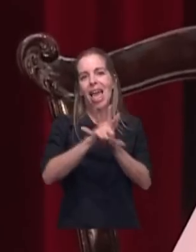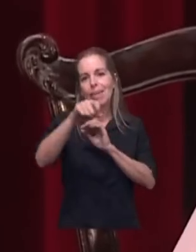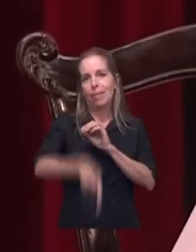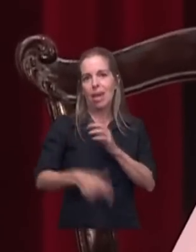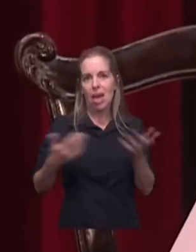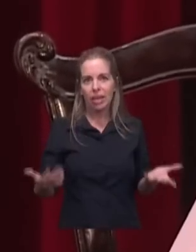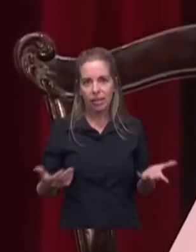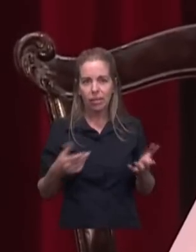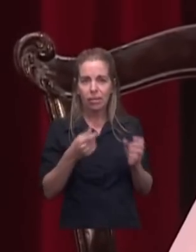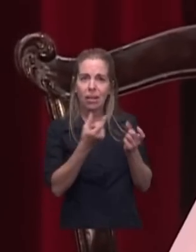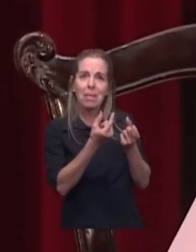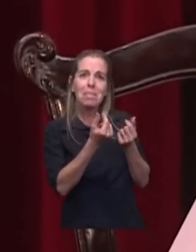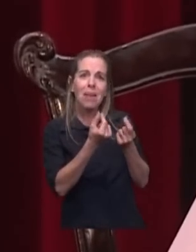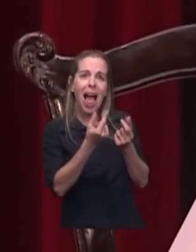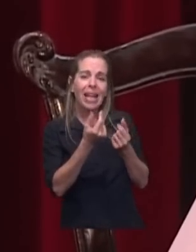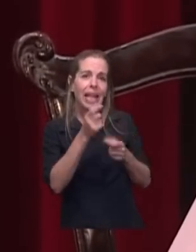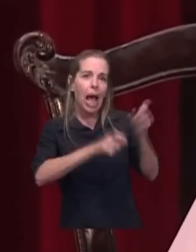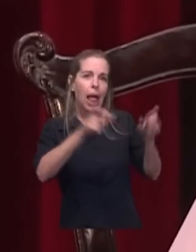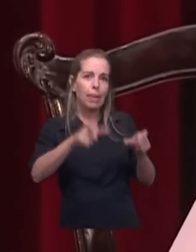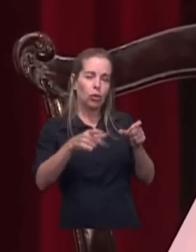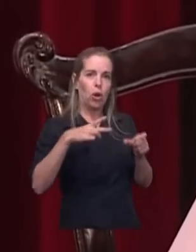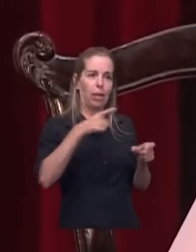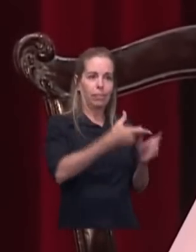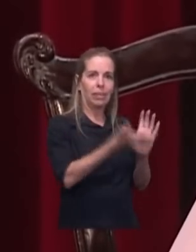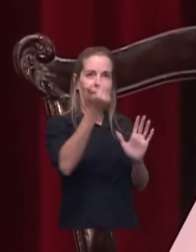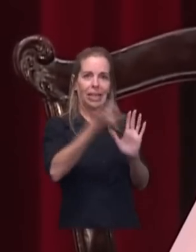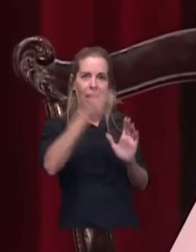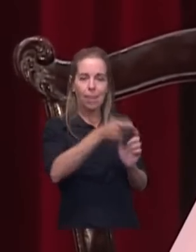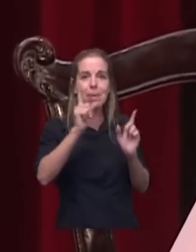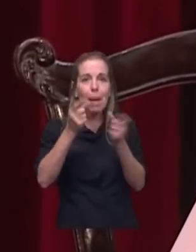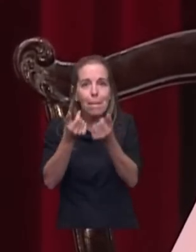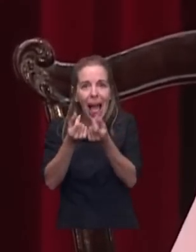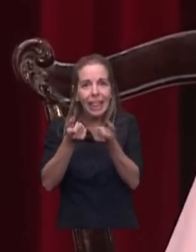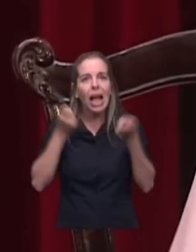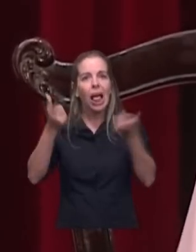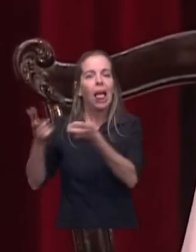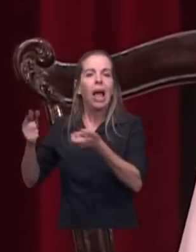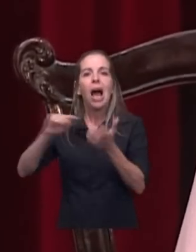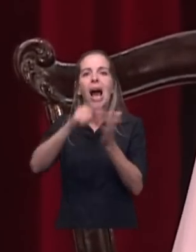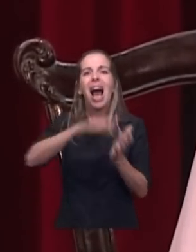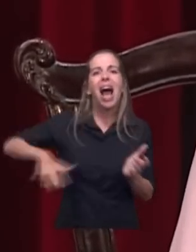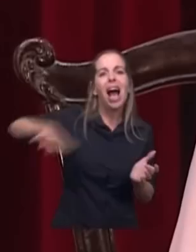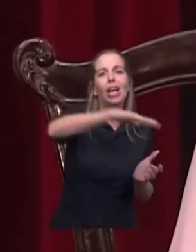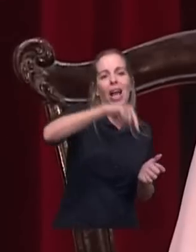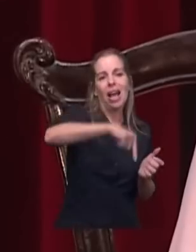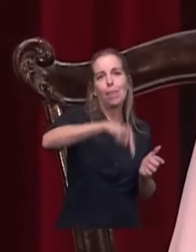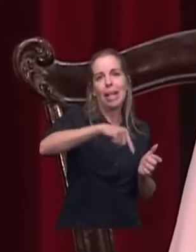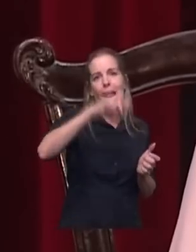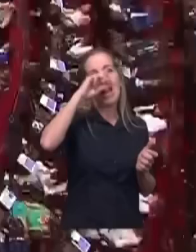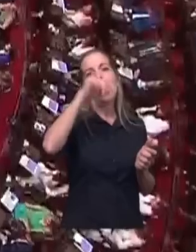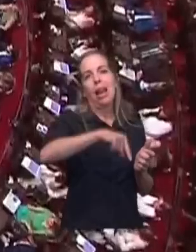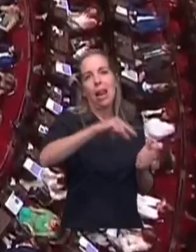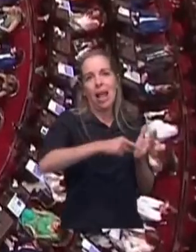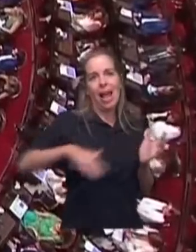Le quita dinero a los que más tienen y destina esos mismos recursos a la ciudad más opulenta de la patria.